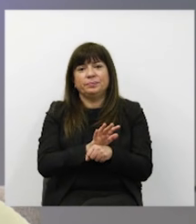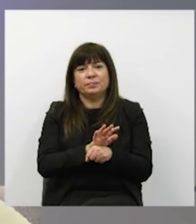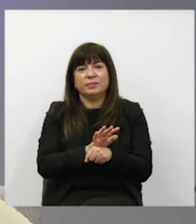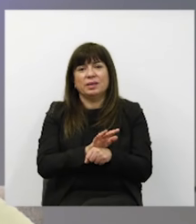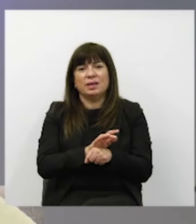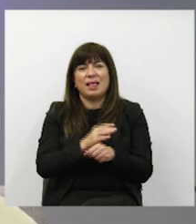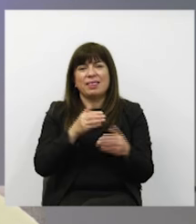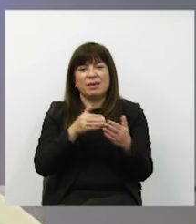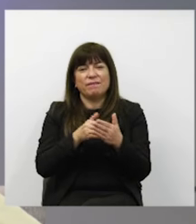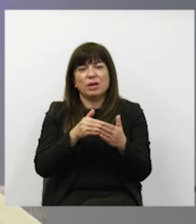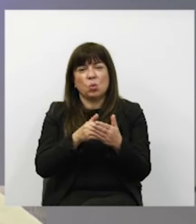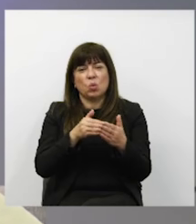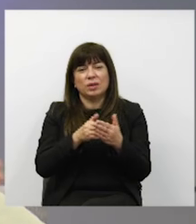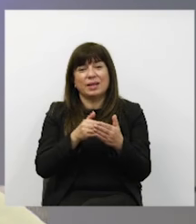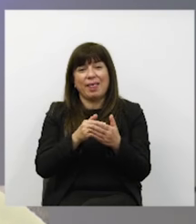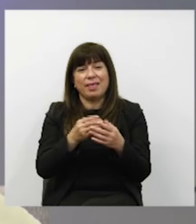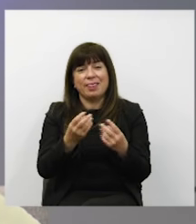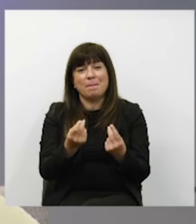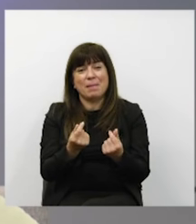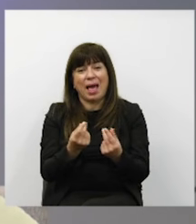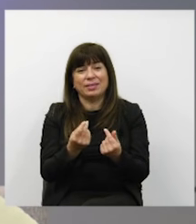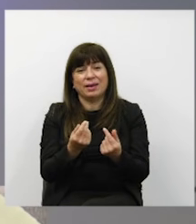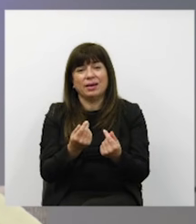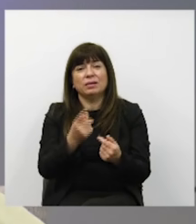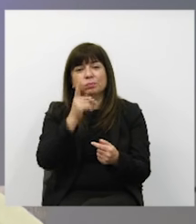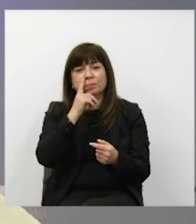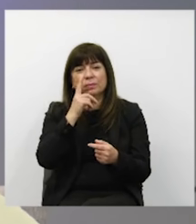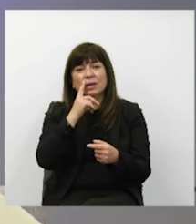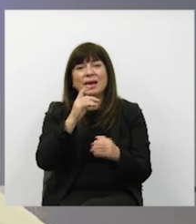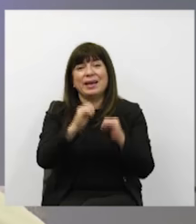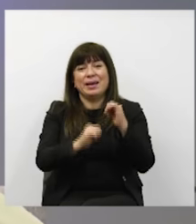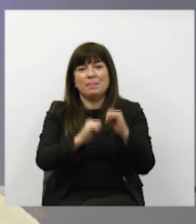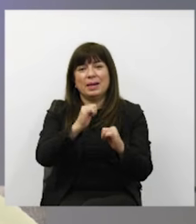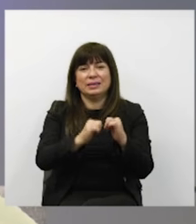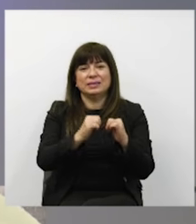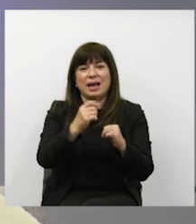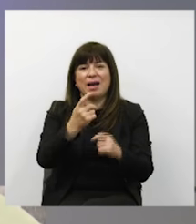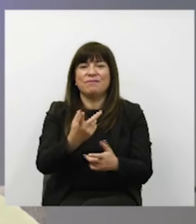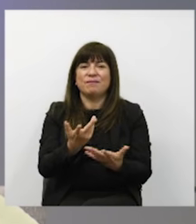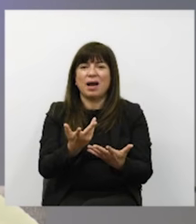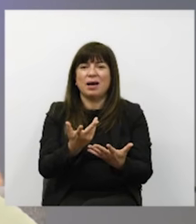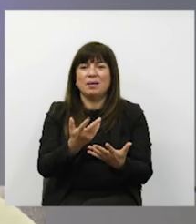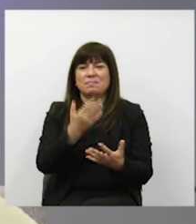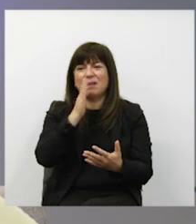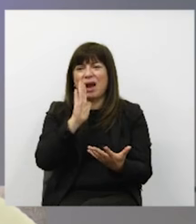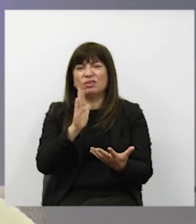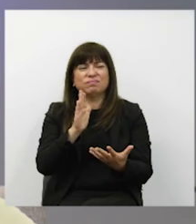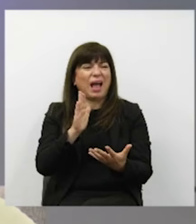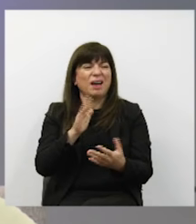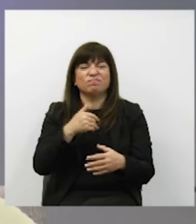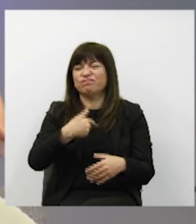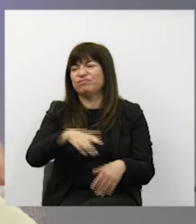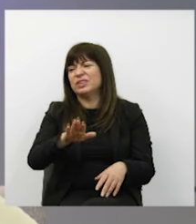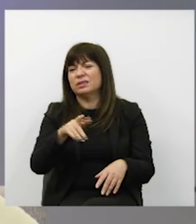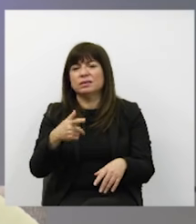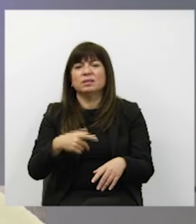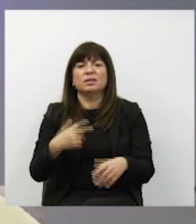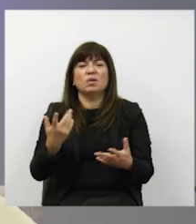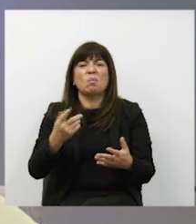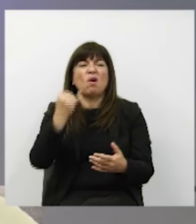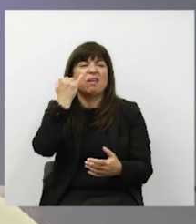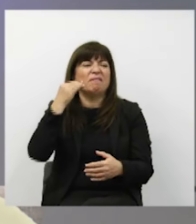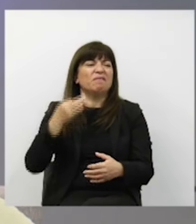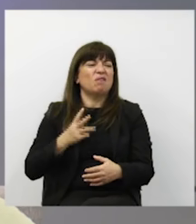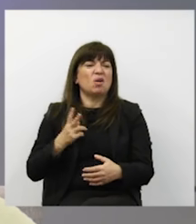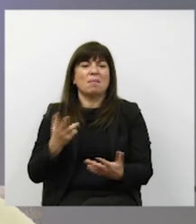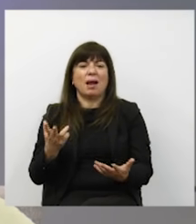por la dificultad de liquidez que van a tener muchas empresas, va a haber un incentivo aún mayor para informalizarse, para evitar en el fondo pagar impuestos, etcétera, etcétera.